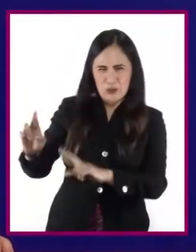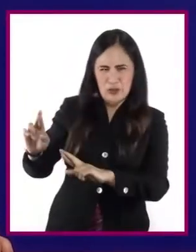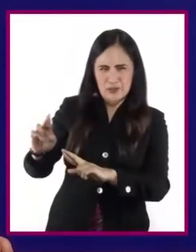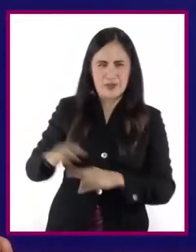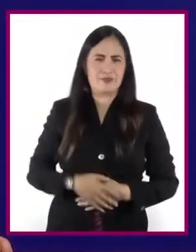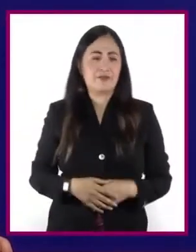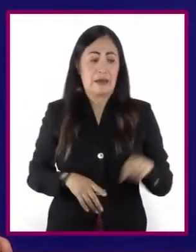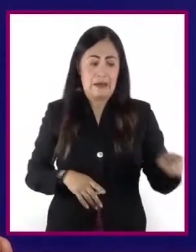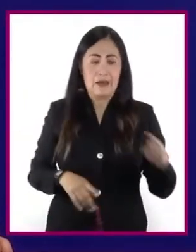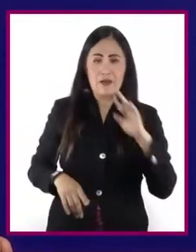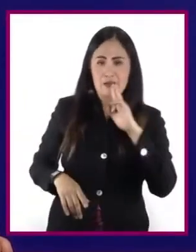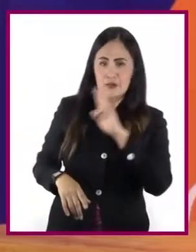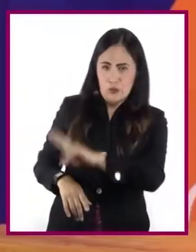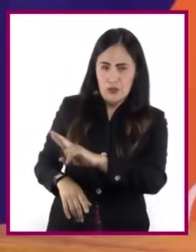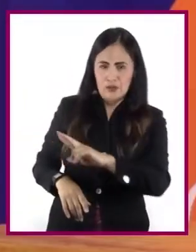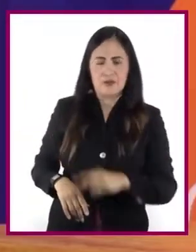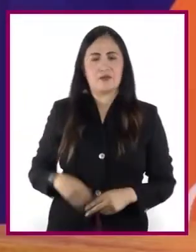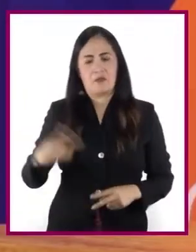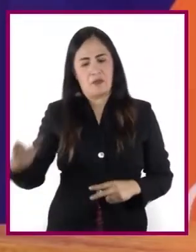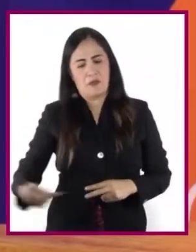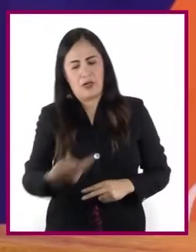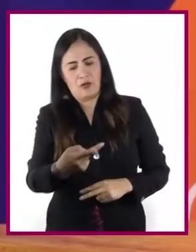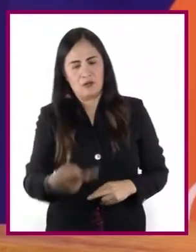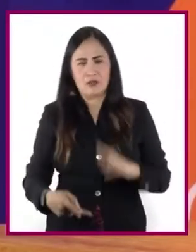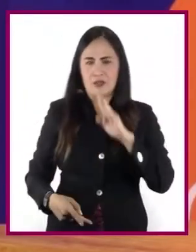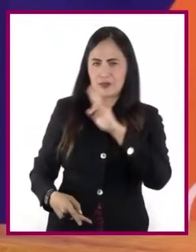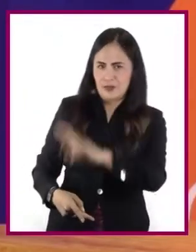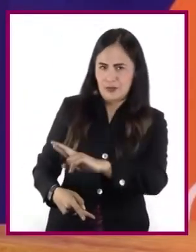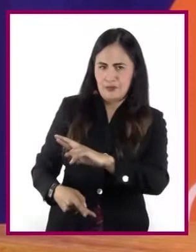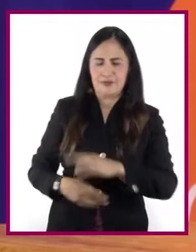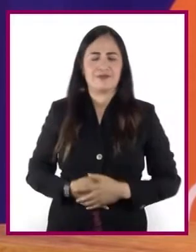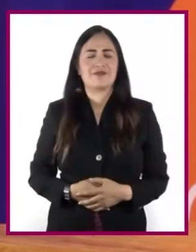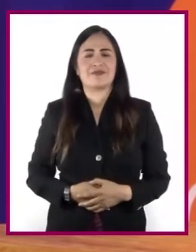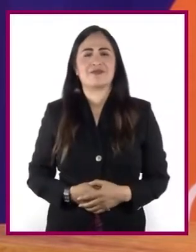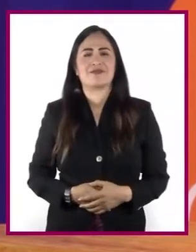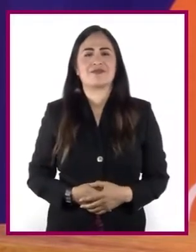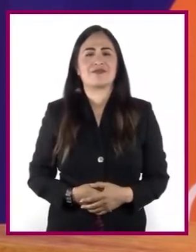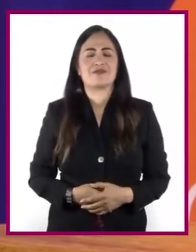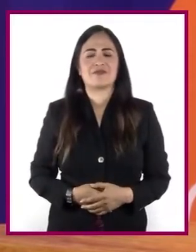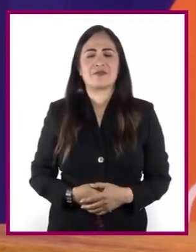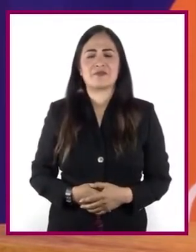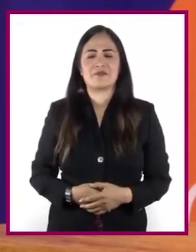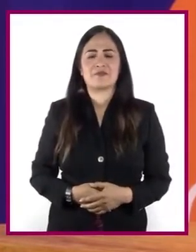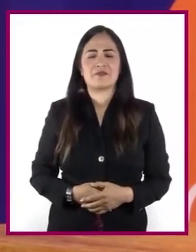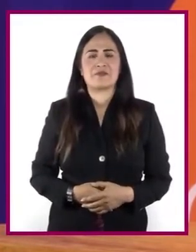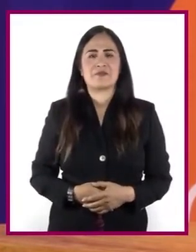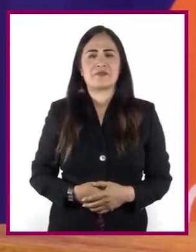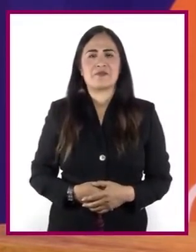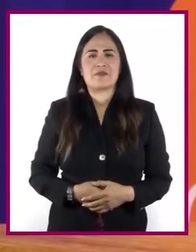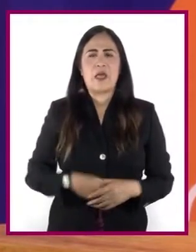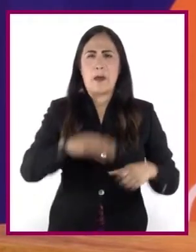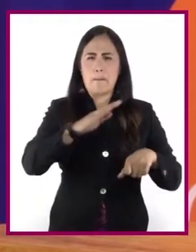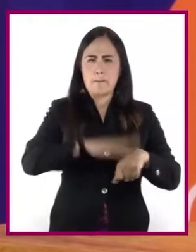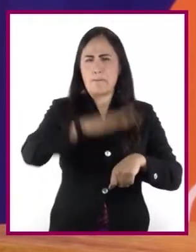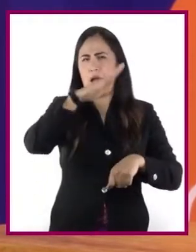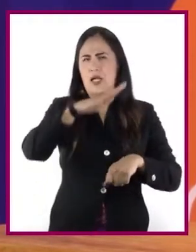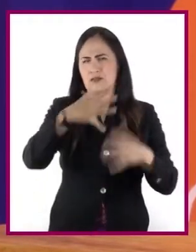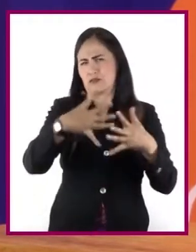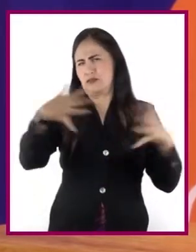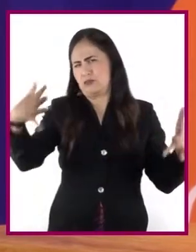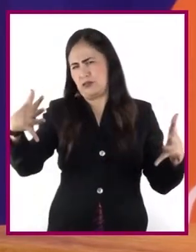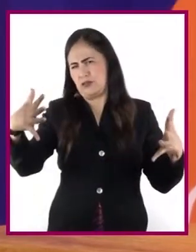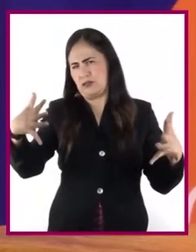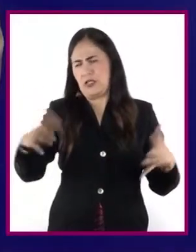entrevistado pues las va respondiendo. Quiere decir que se va de lo general a